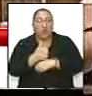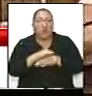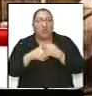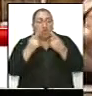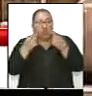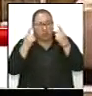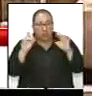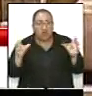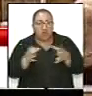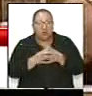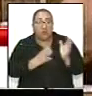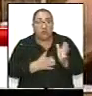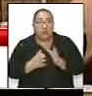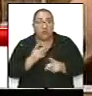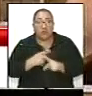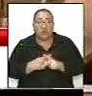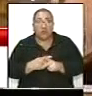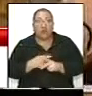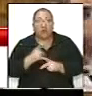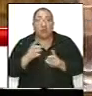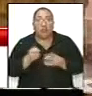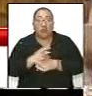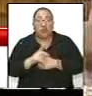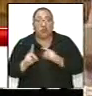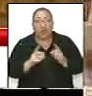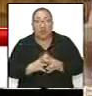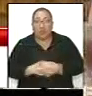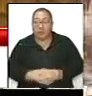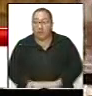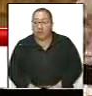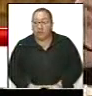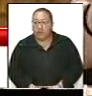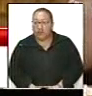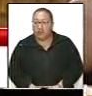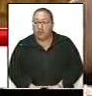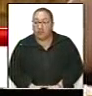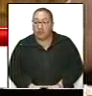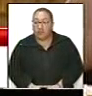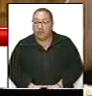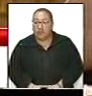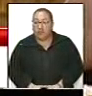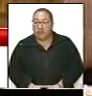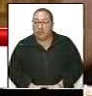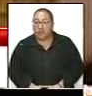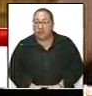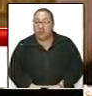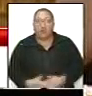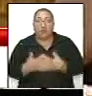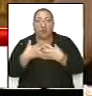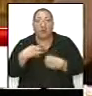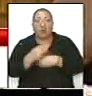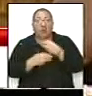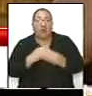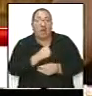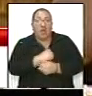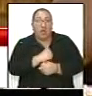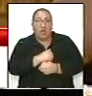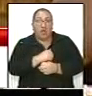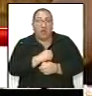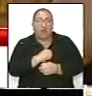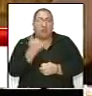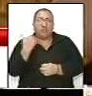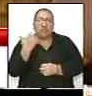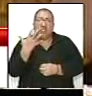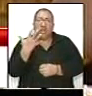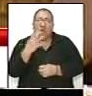decisiones están planteadas por un consejo directivo que viene del mundo académico. Son